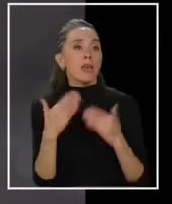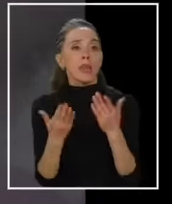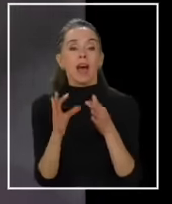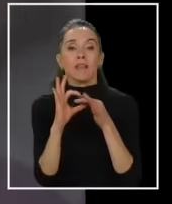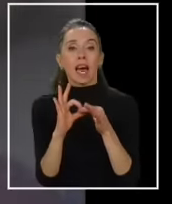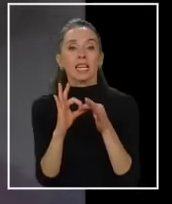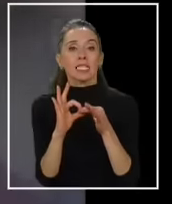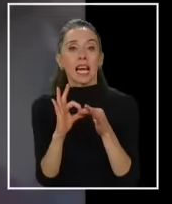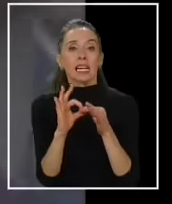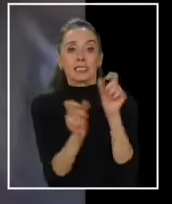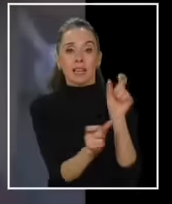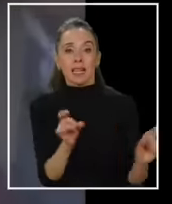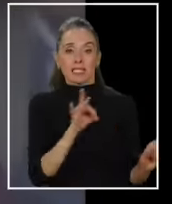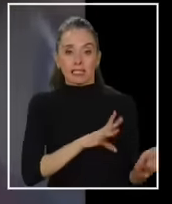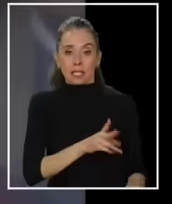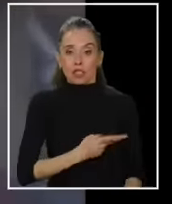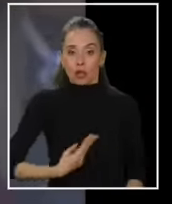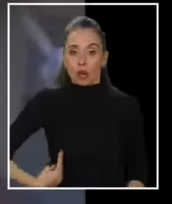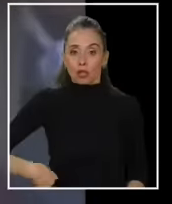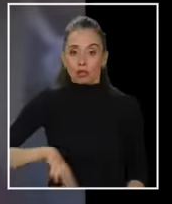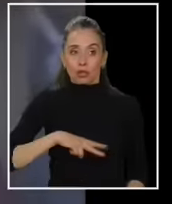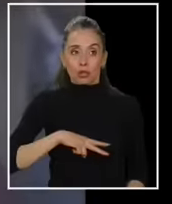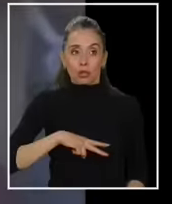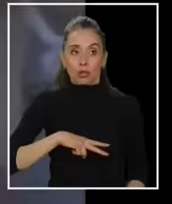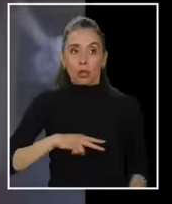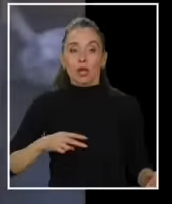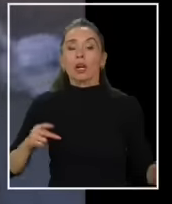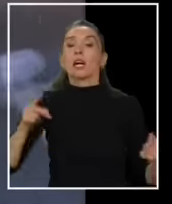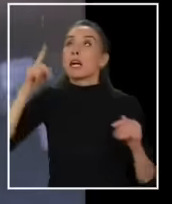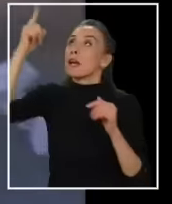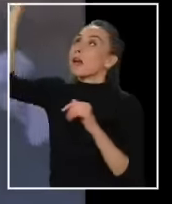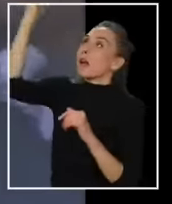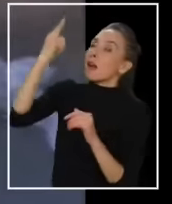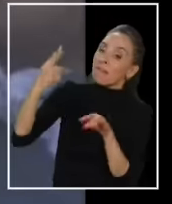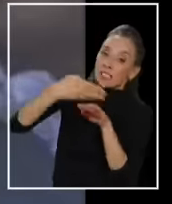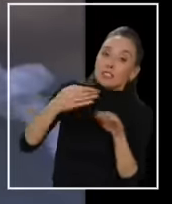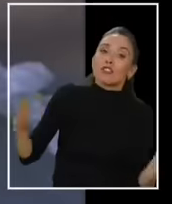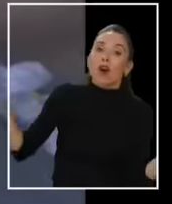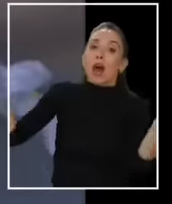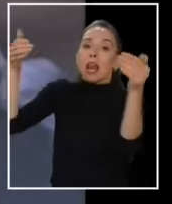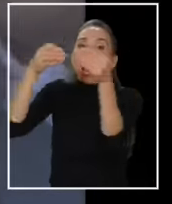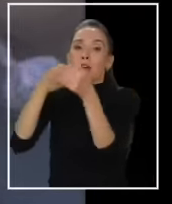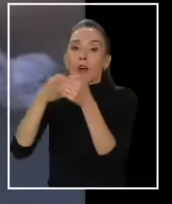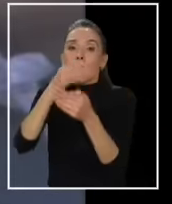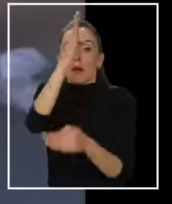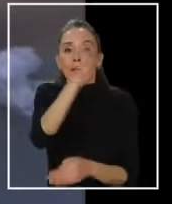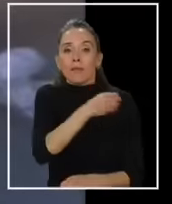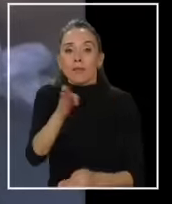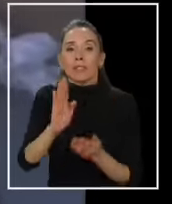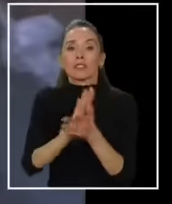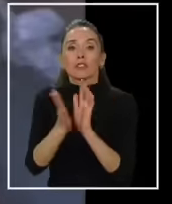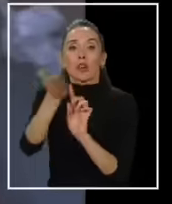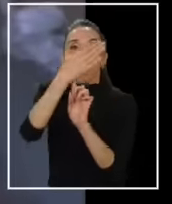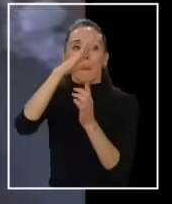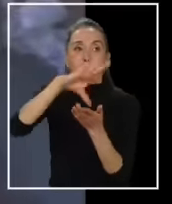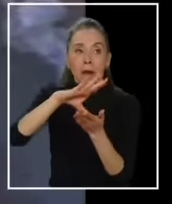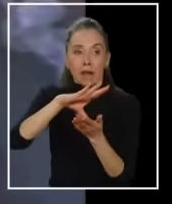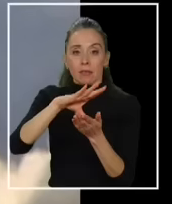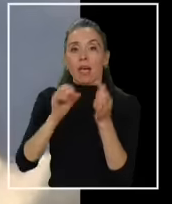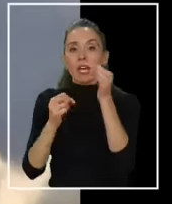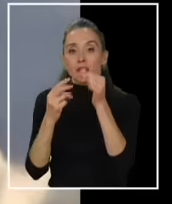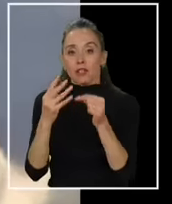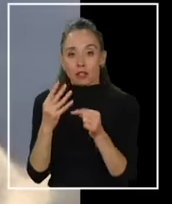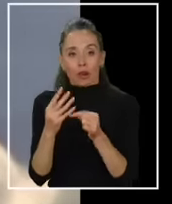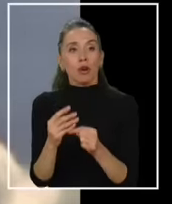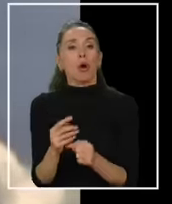que los chilenos, nosotros, hayamos acogido su visita y bendice toda la patria y todo eso.